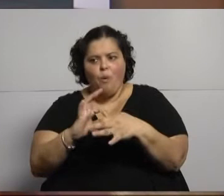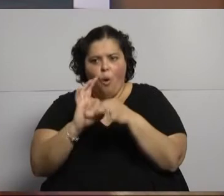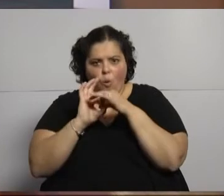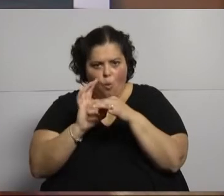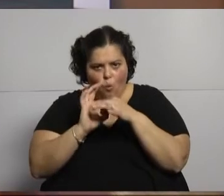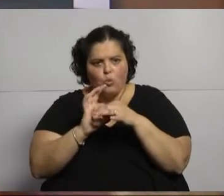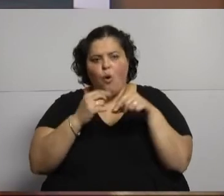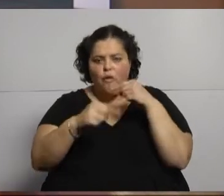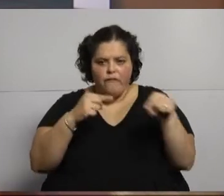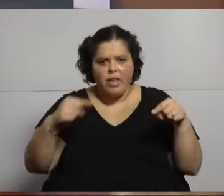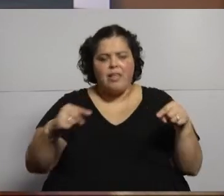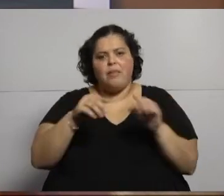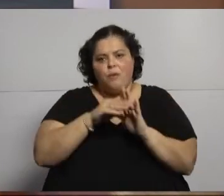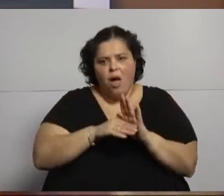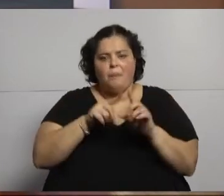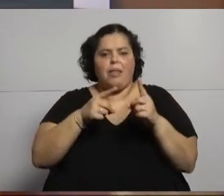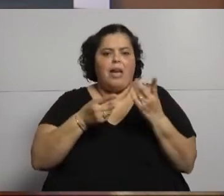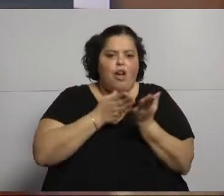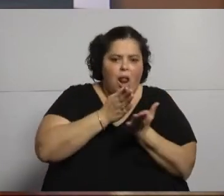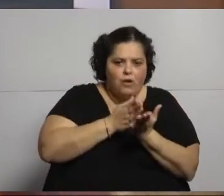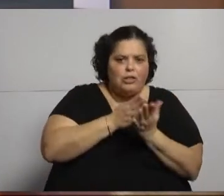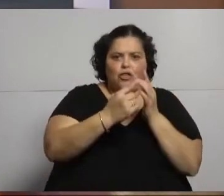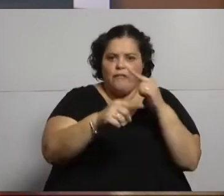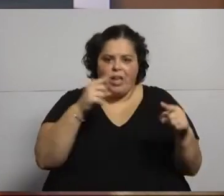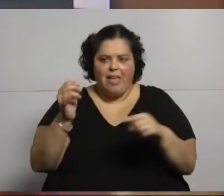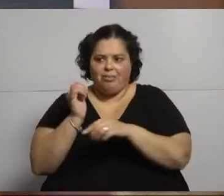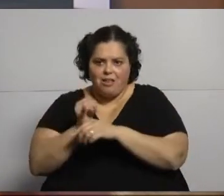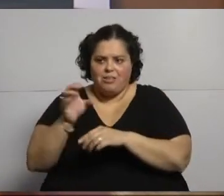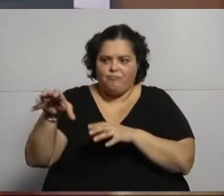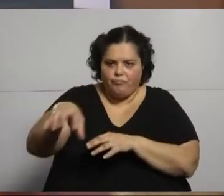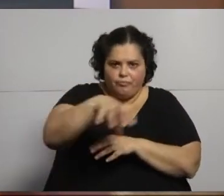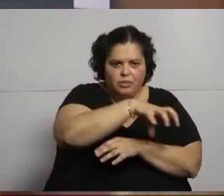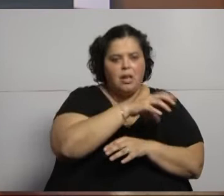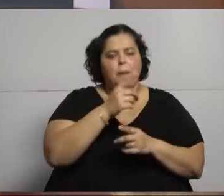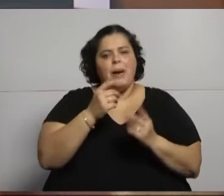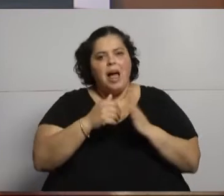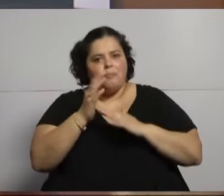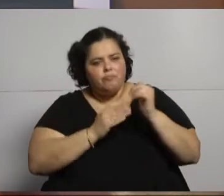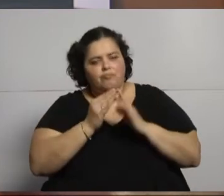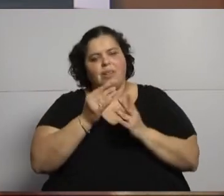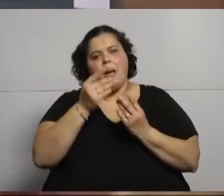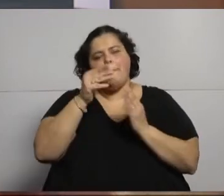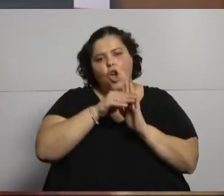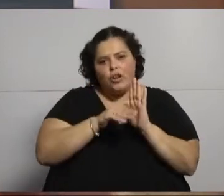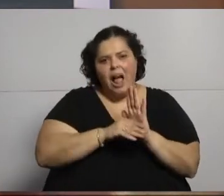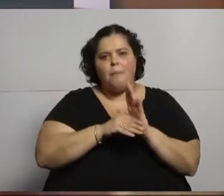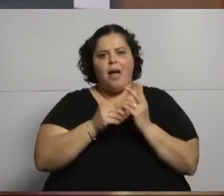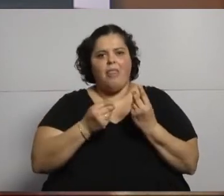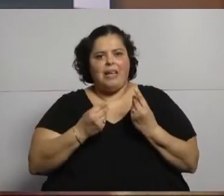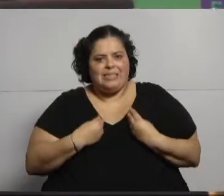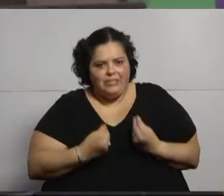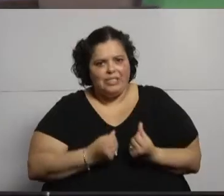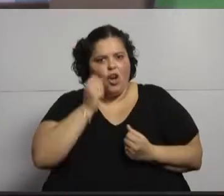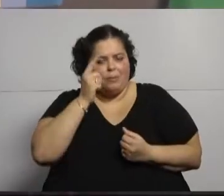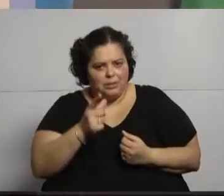usaban las distintas entidades para que generaran programas de formación, capacitación y sensibilización muy rápido para apropiar de pronto